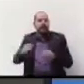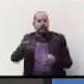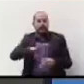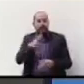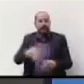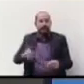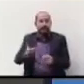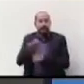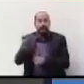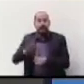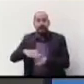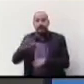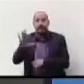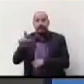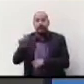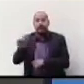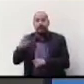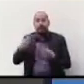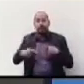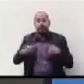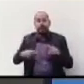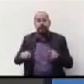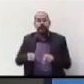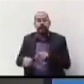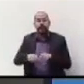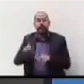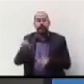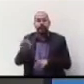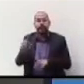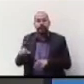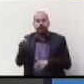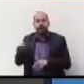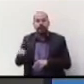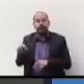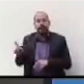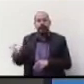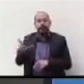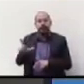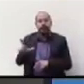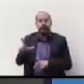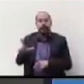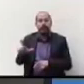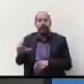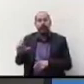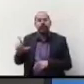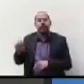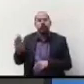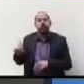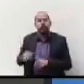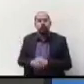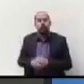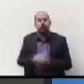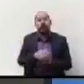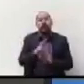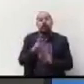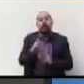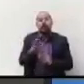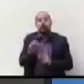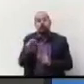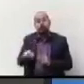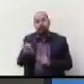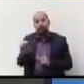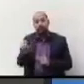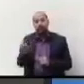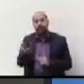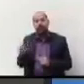20 personas. Este, hermano de Daniel N., alias El Lobo. Eduardo Rodolfo N., el Pari, o el